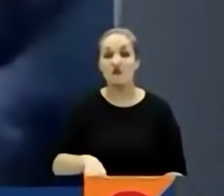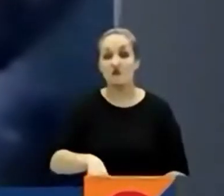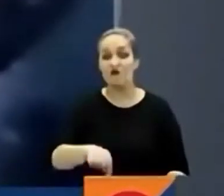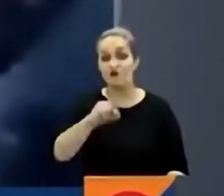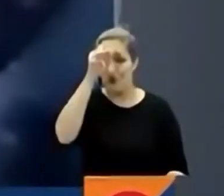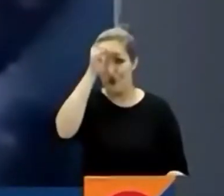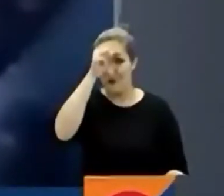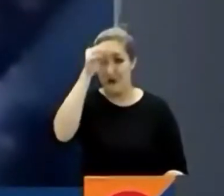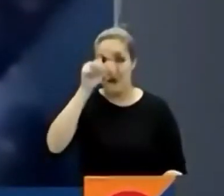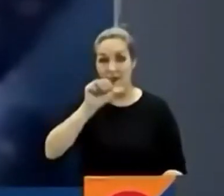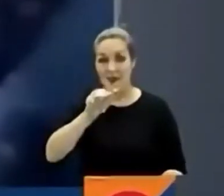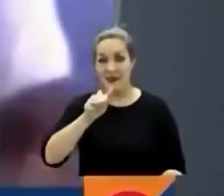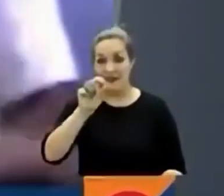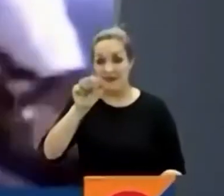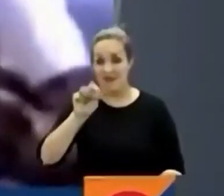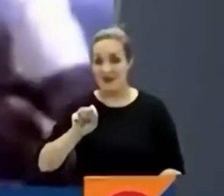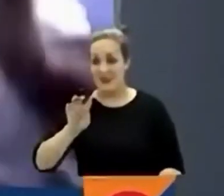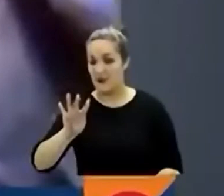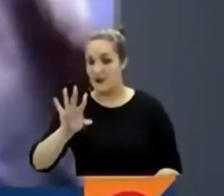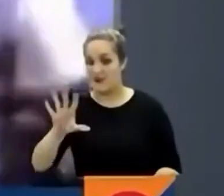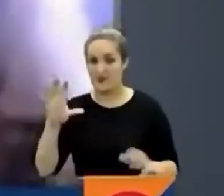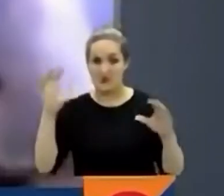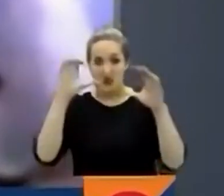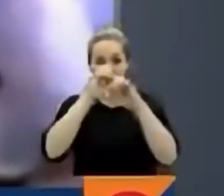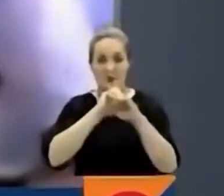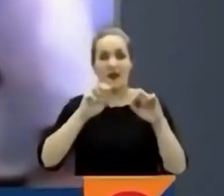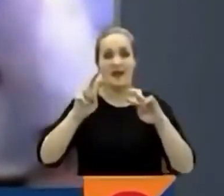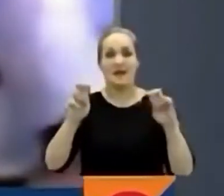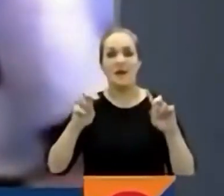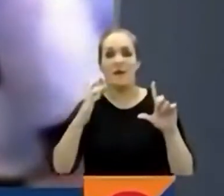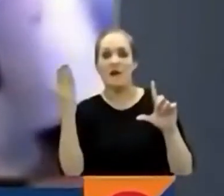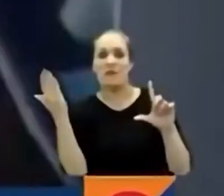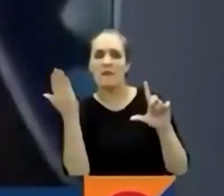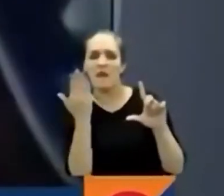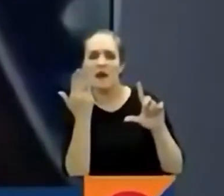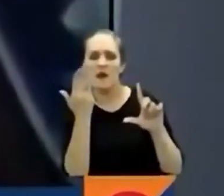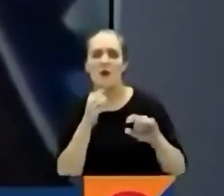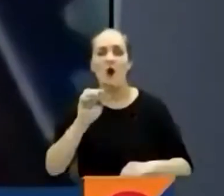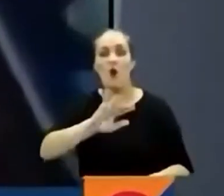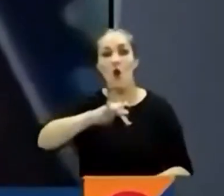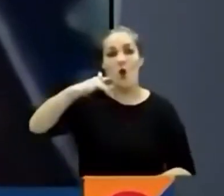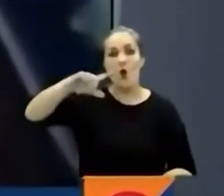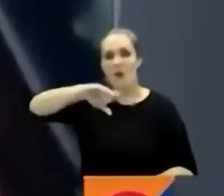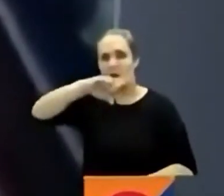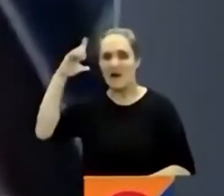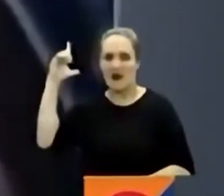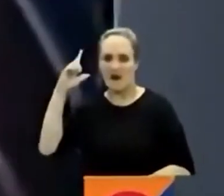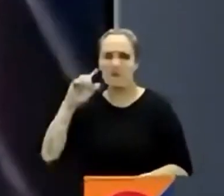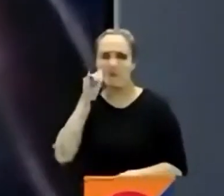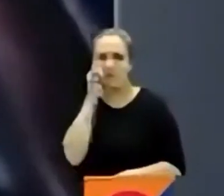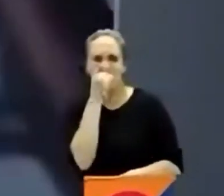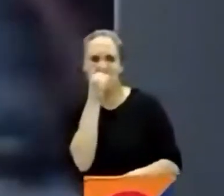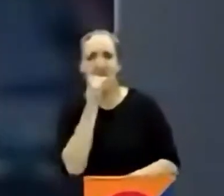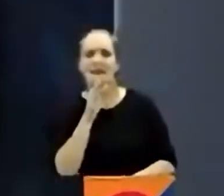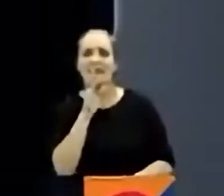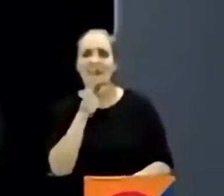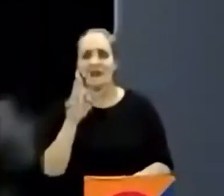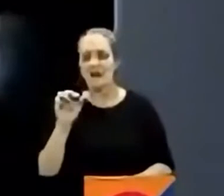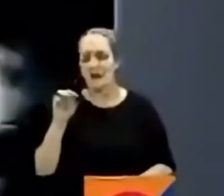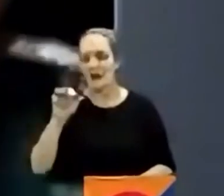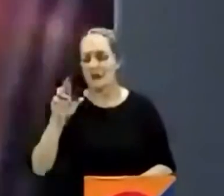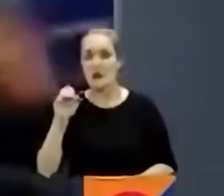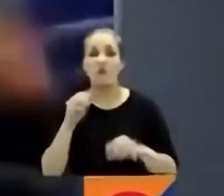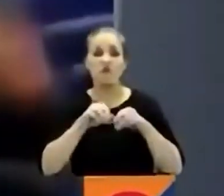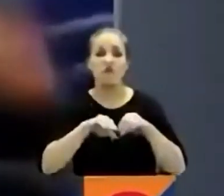por Señal Colombia, llega la película Oro Blanco, Droga Maldita. Un film de Ramiro Meléndez lleno de emociones